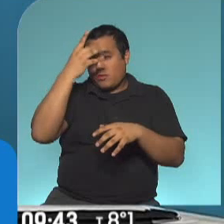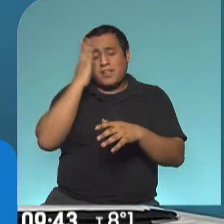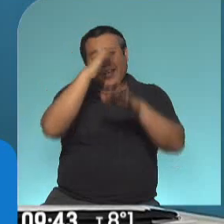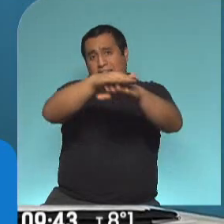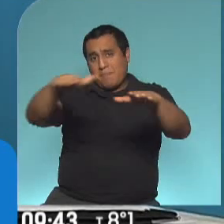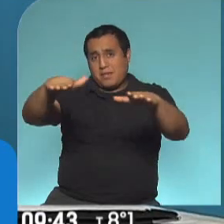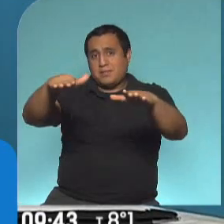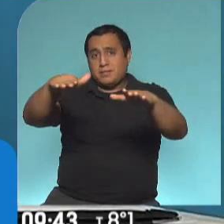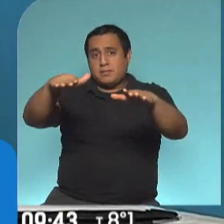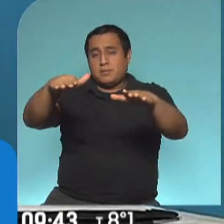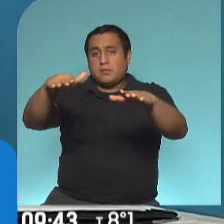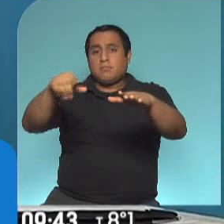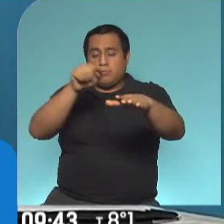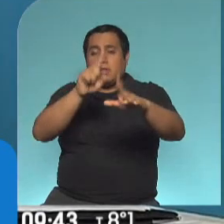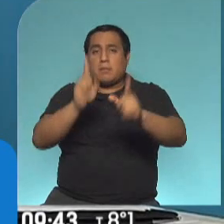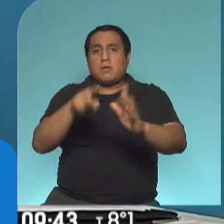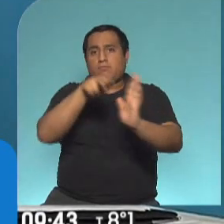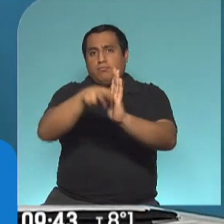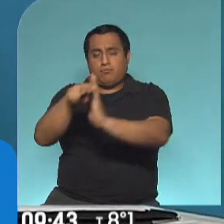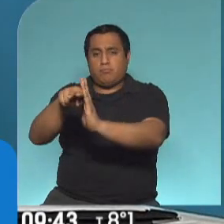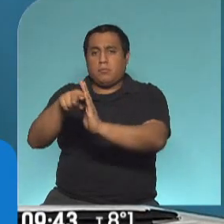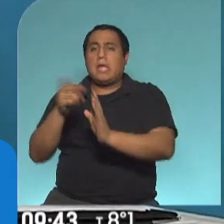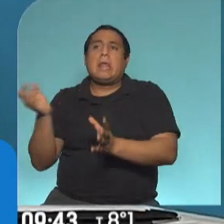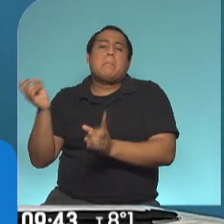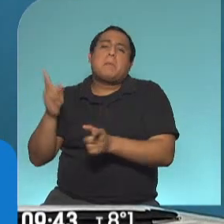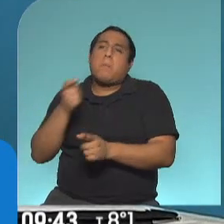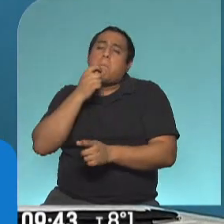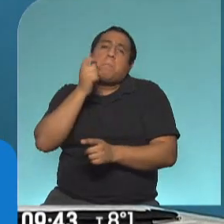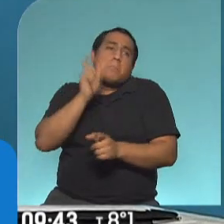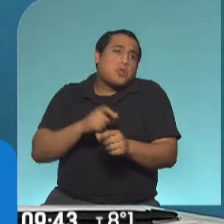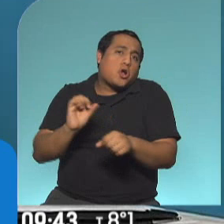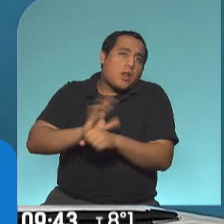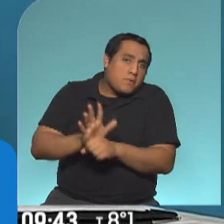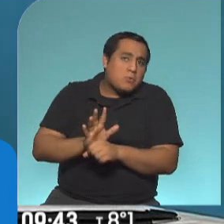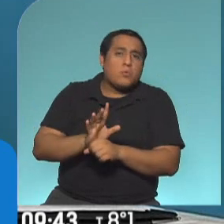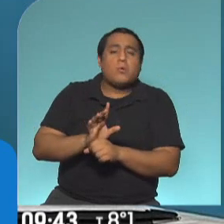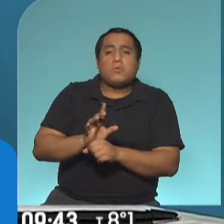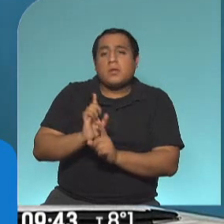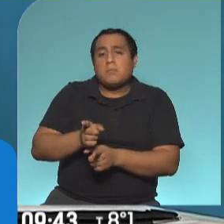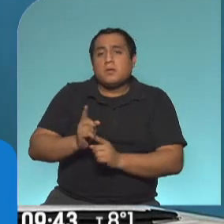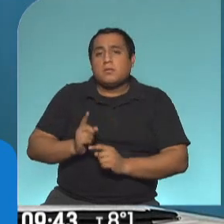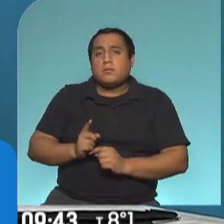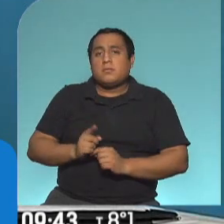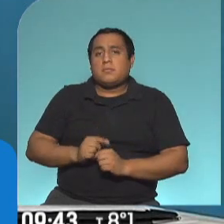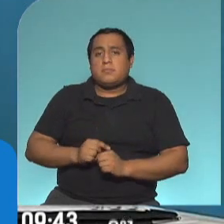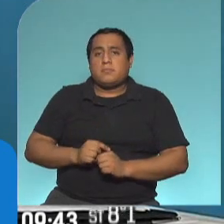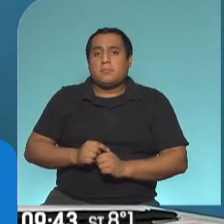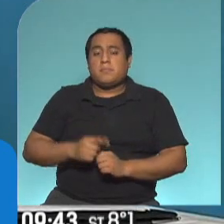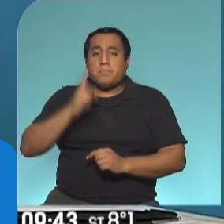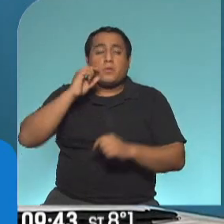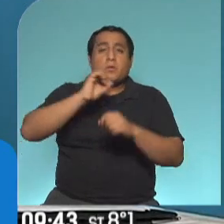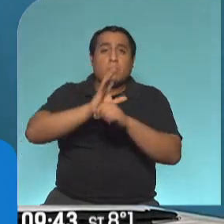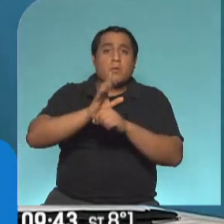internación también incluyen pacientes kobe en el área de la unidad coronaria